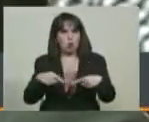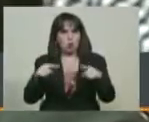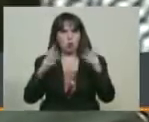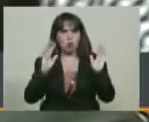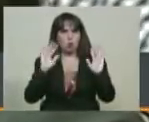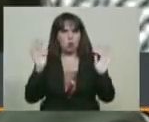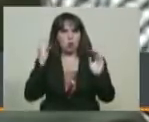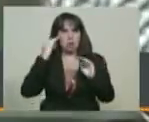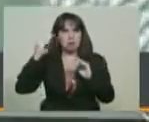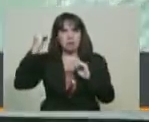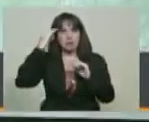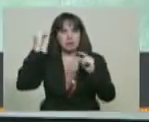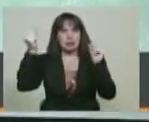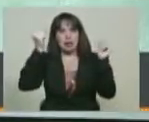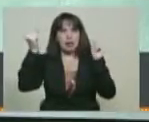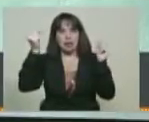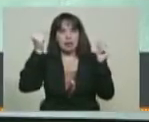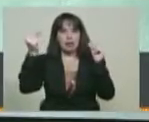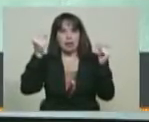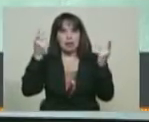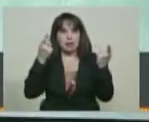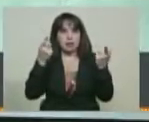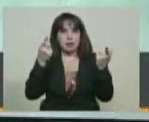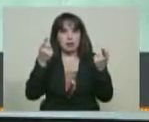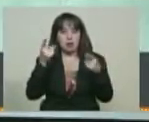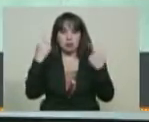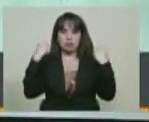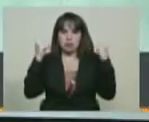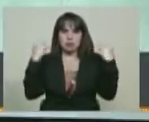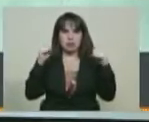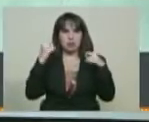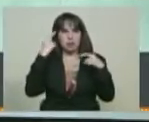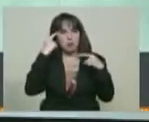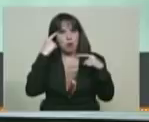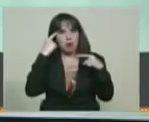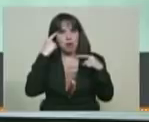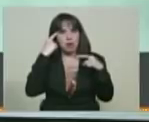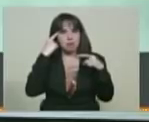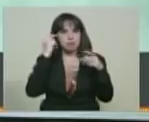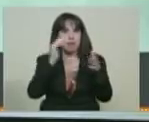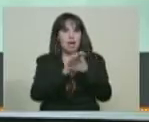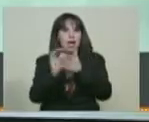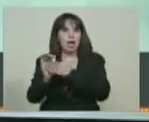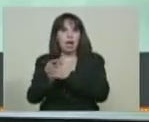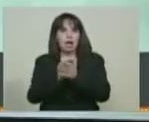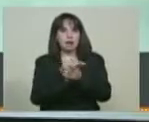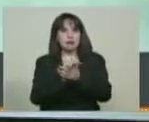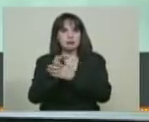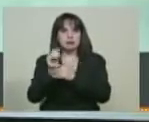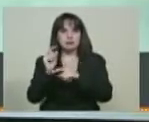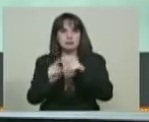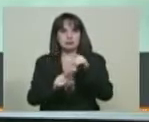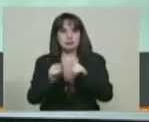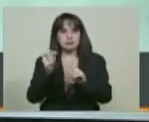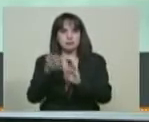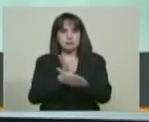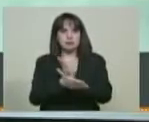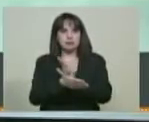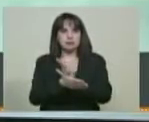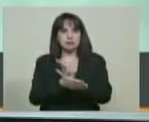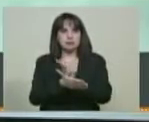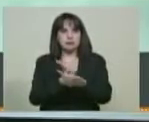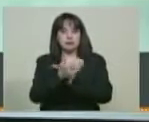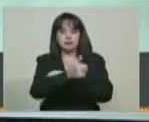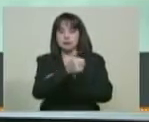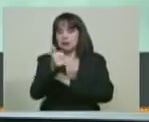mentalmente. Ustedes saben qué es eso, ustedes lo practicaron cuando niño. Uno juega y tiene amigos, y etcétera, juega pues, cada quien tiene